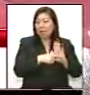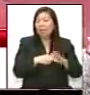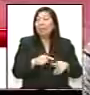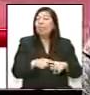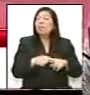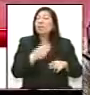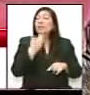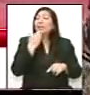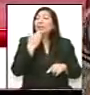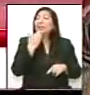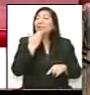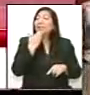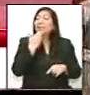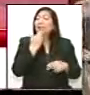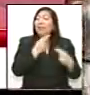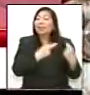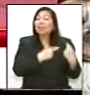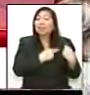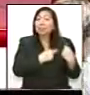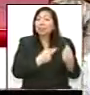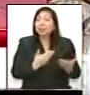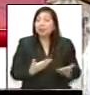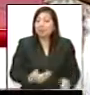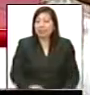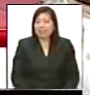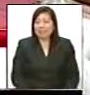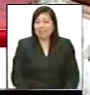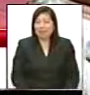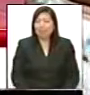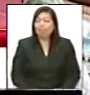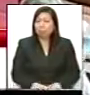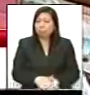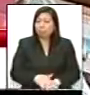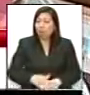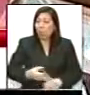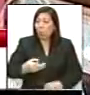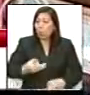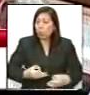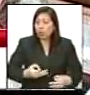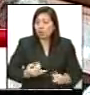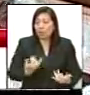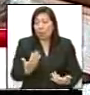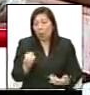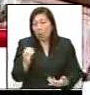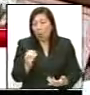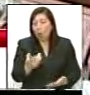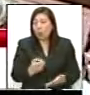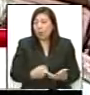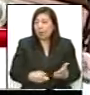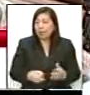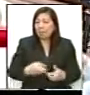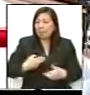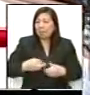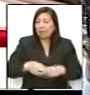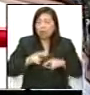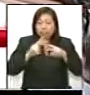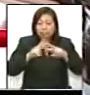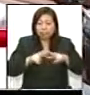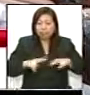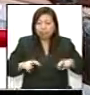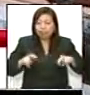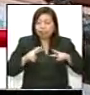de quienes están a cargo precisamente de administrar la justicia o de efectuar los procesos de